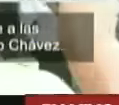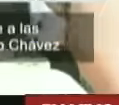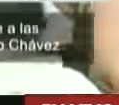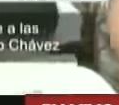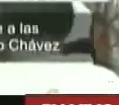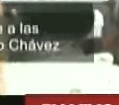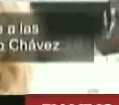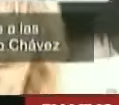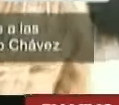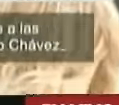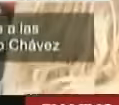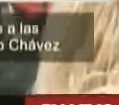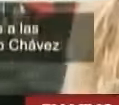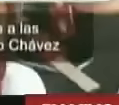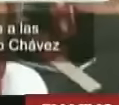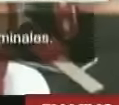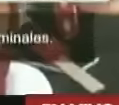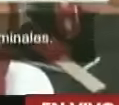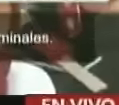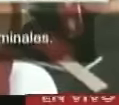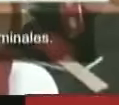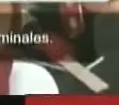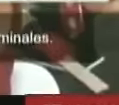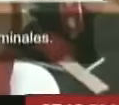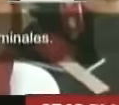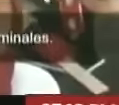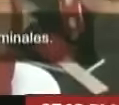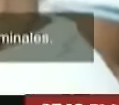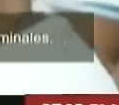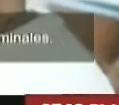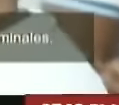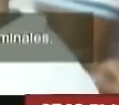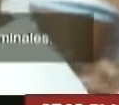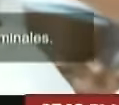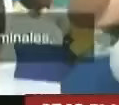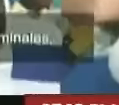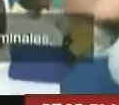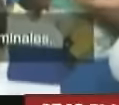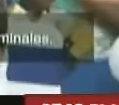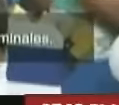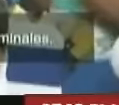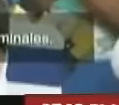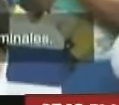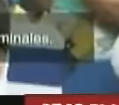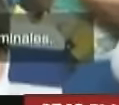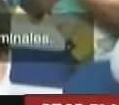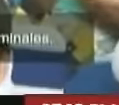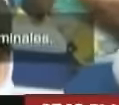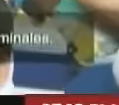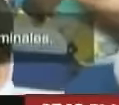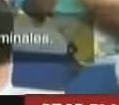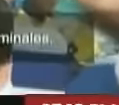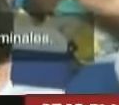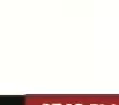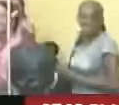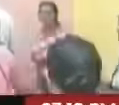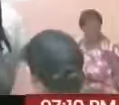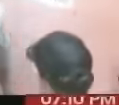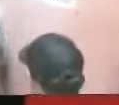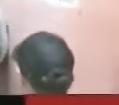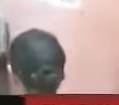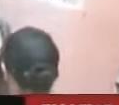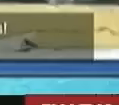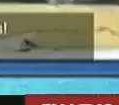vértices de la nueva gran misión Hugo Chávez que creé para superar la desigualdad creada por las sanciones